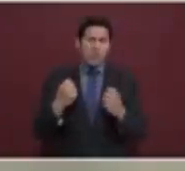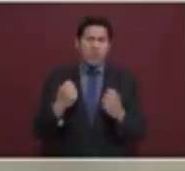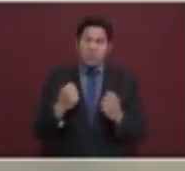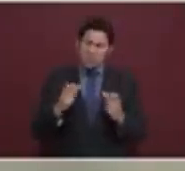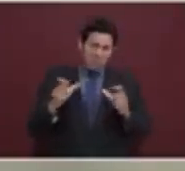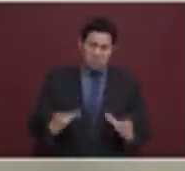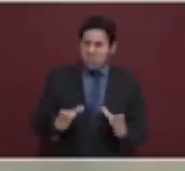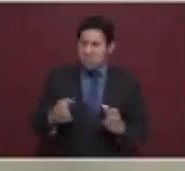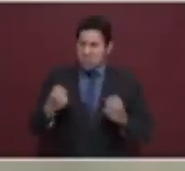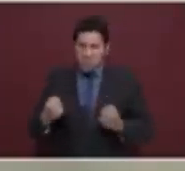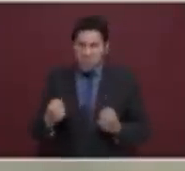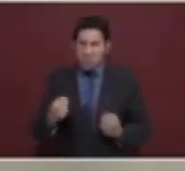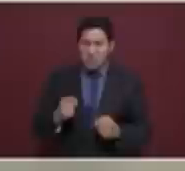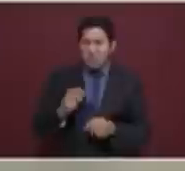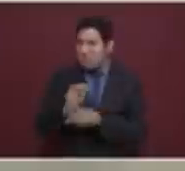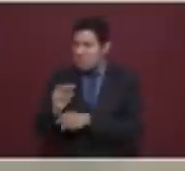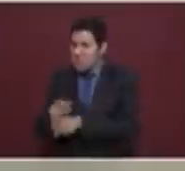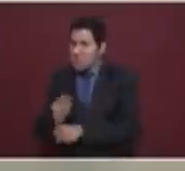coercitivas